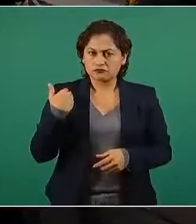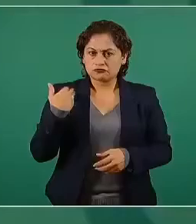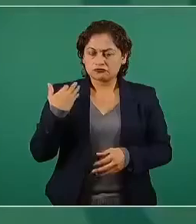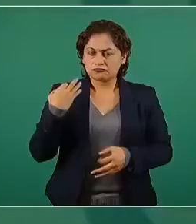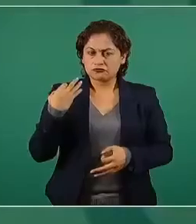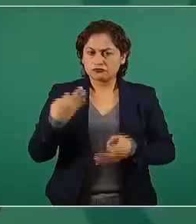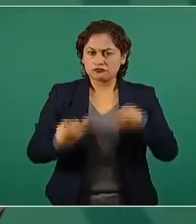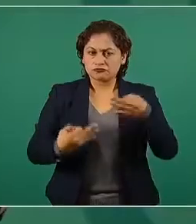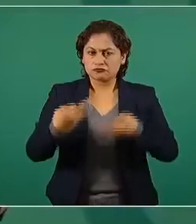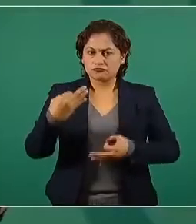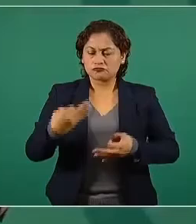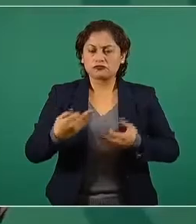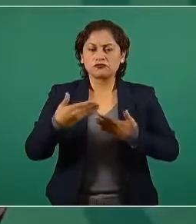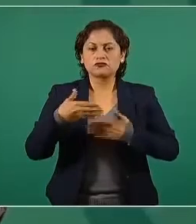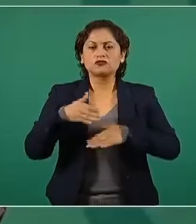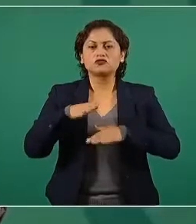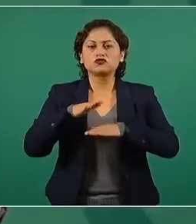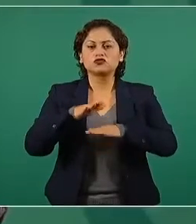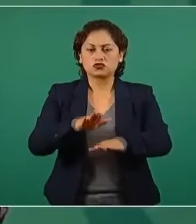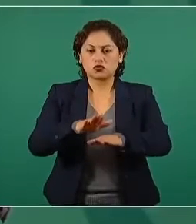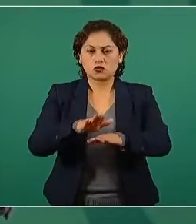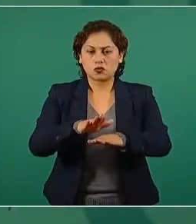acerca de una obra